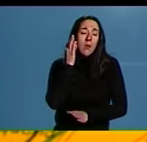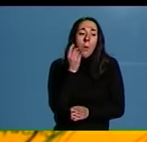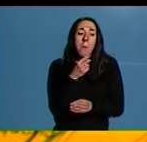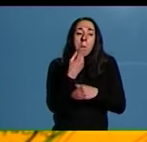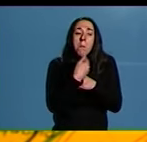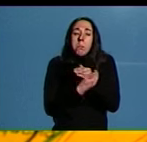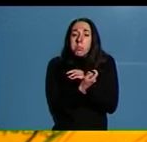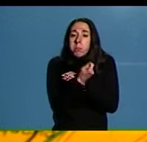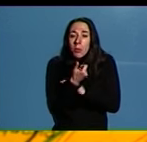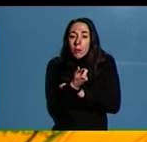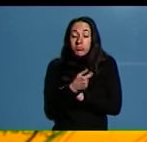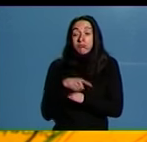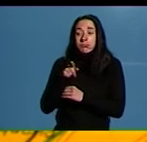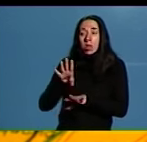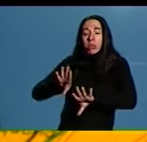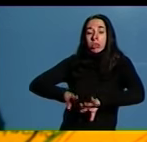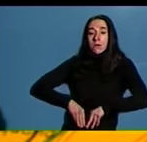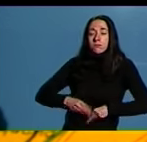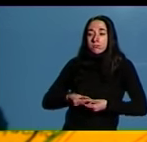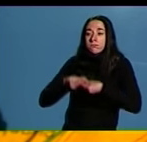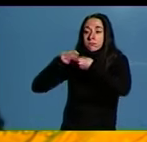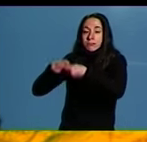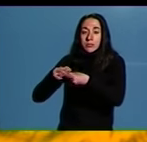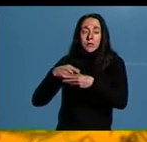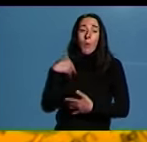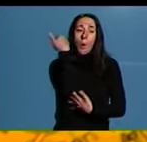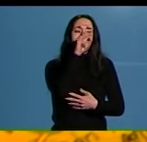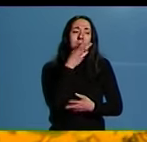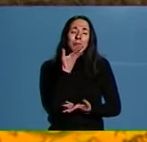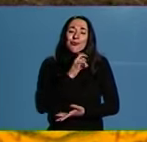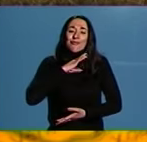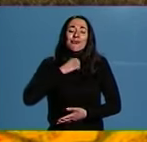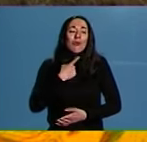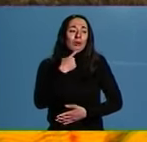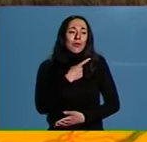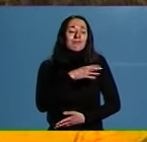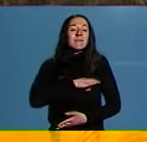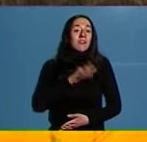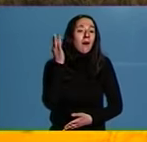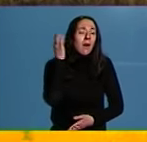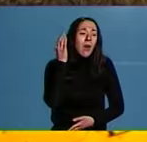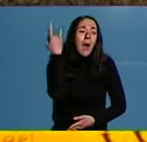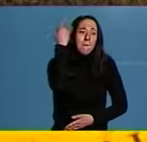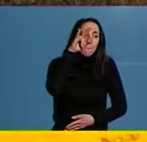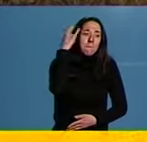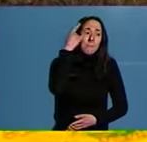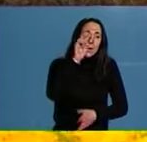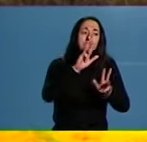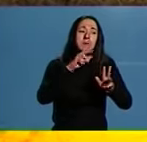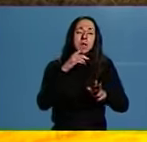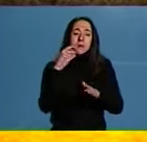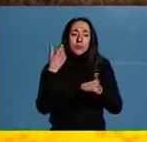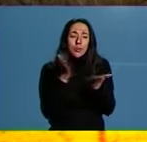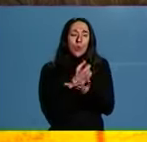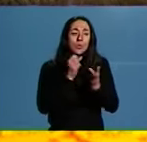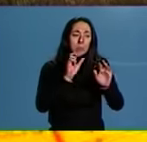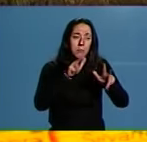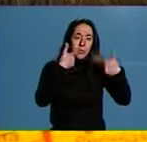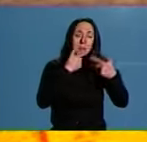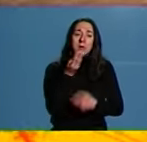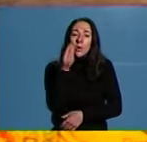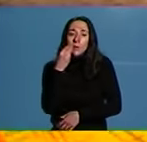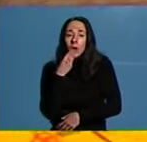o que la cedeu. Entón, o home todo contento, dixolle, señoriña, deixe de comer as vacas e os becerros que ten na cuadra. Dixolle, ai, señor,